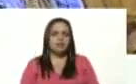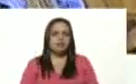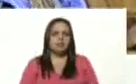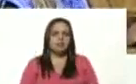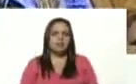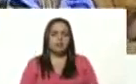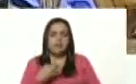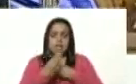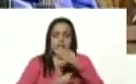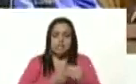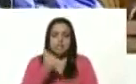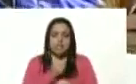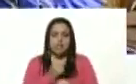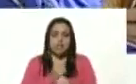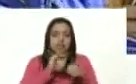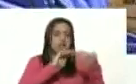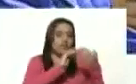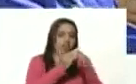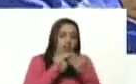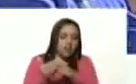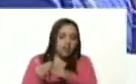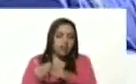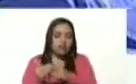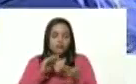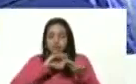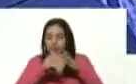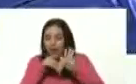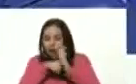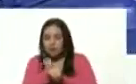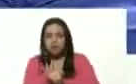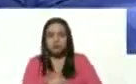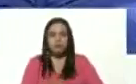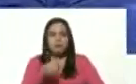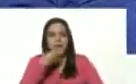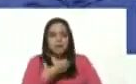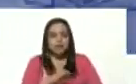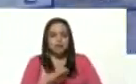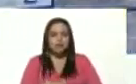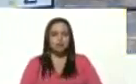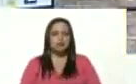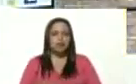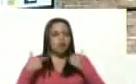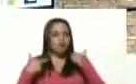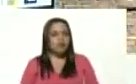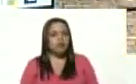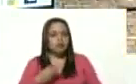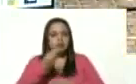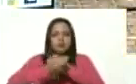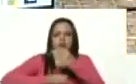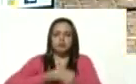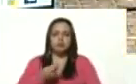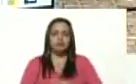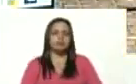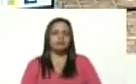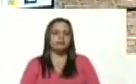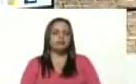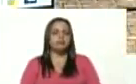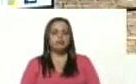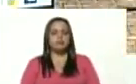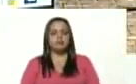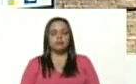productivas. De los barrios comunales, bellos, humanos y